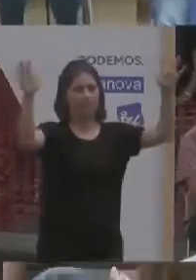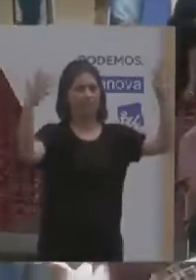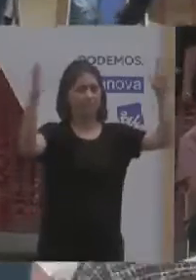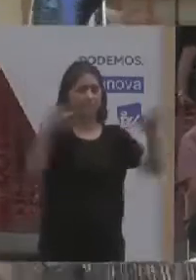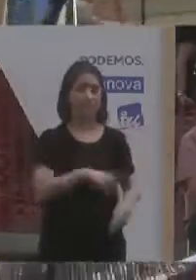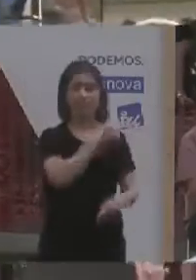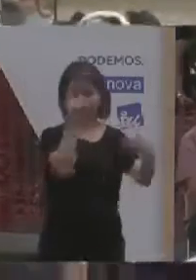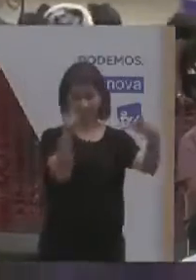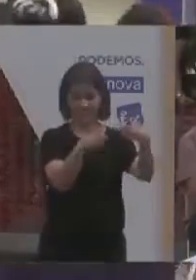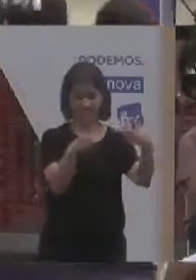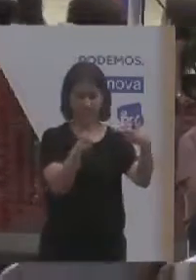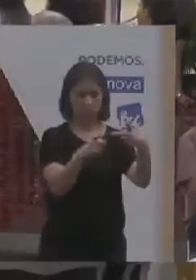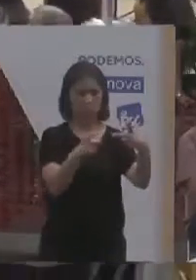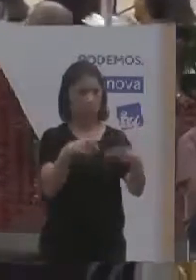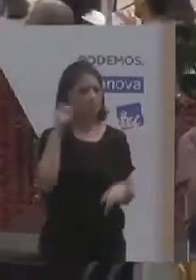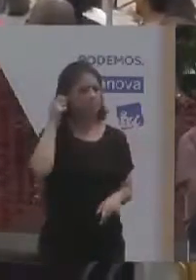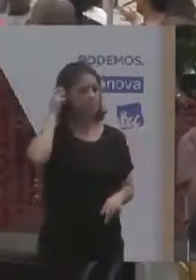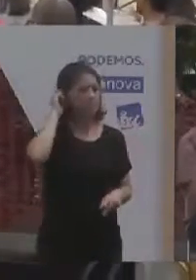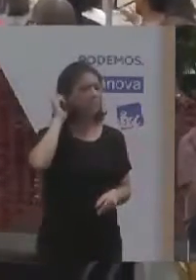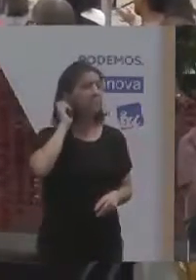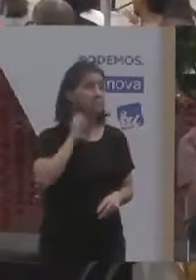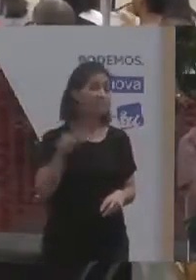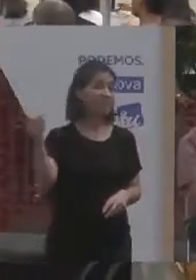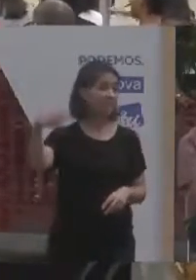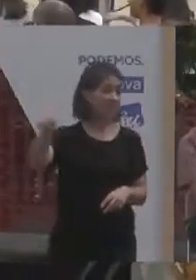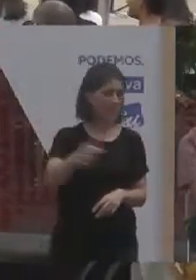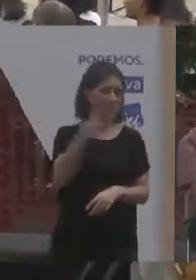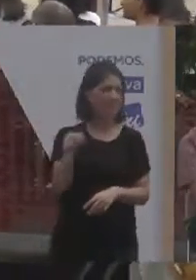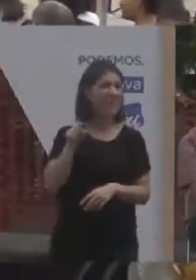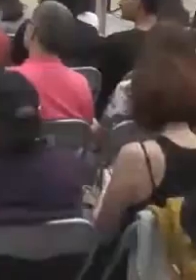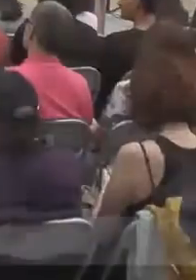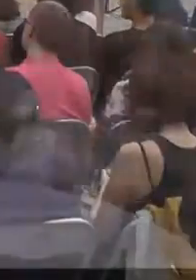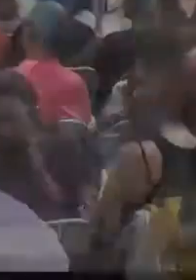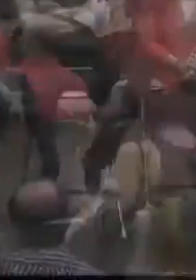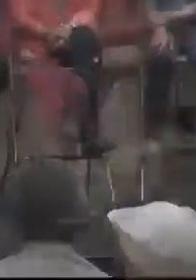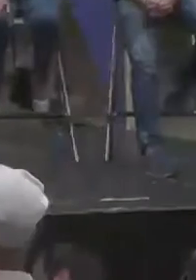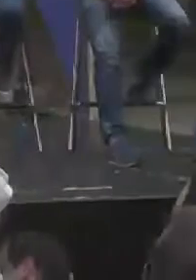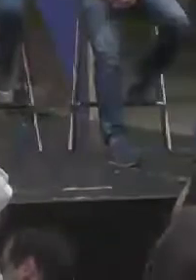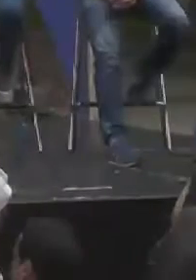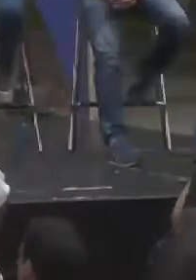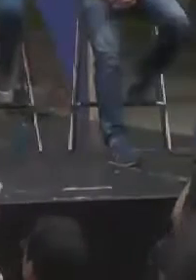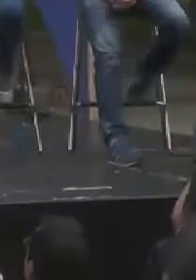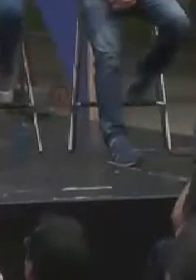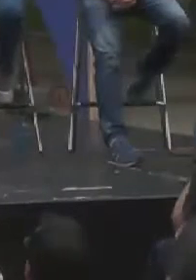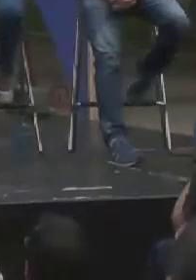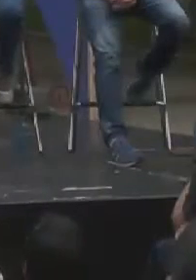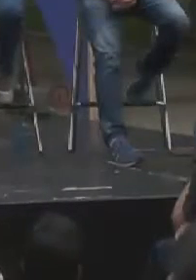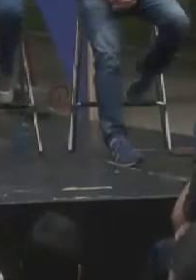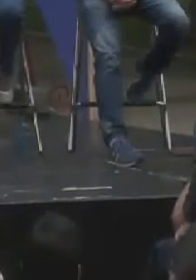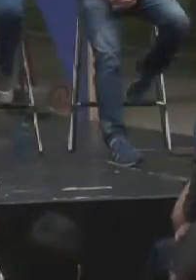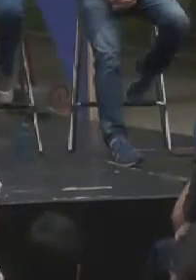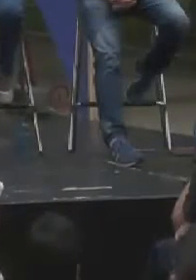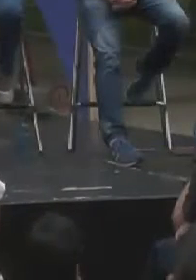E segundo, que eles, e el personalmente, que entende a vida, entende a política como